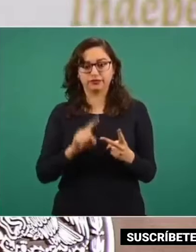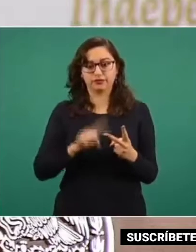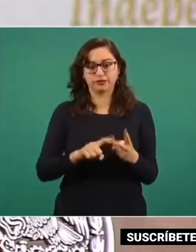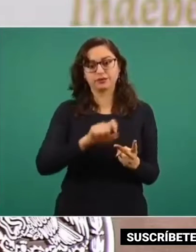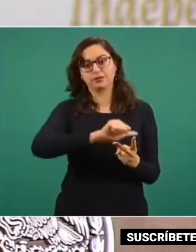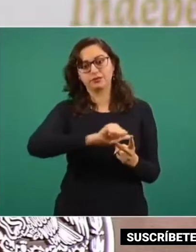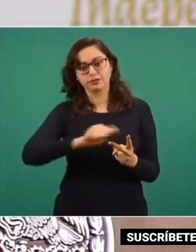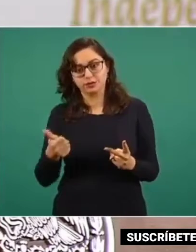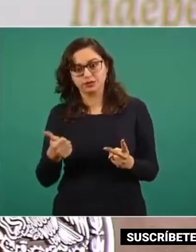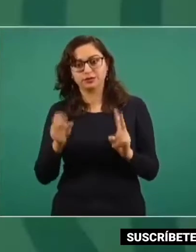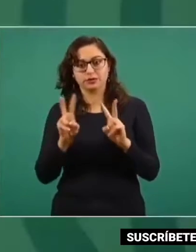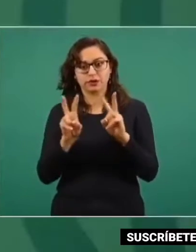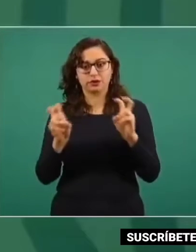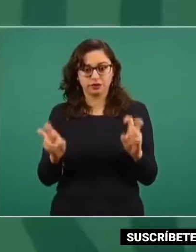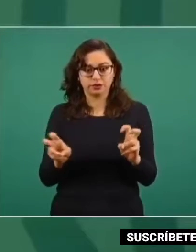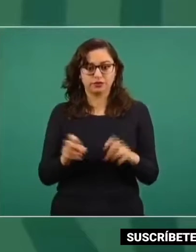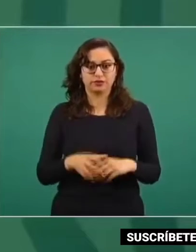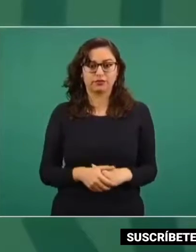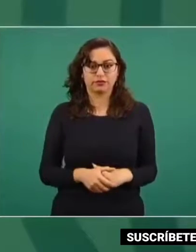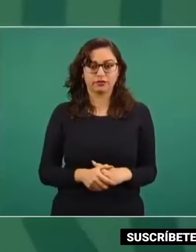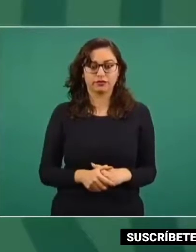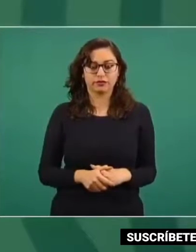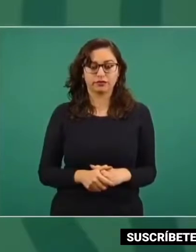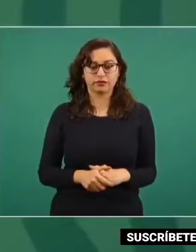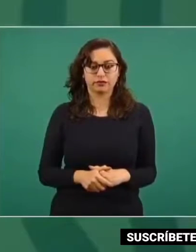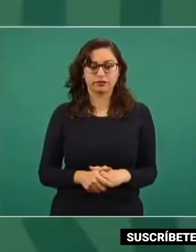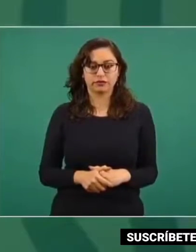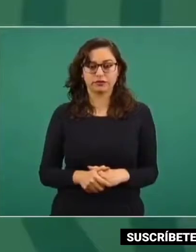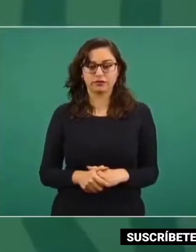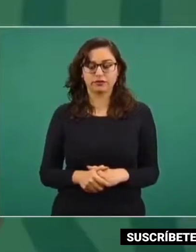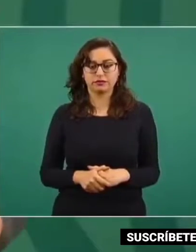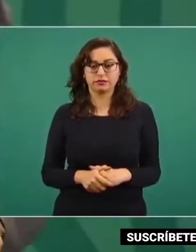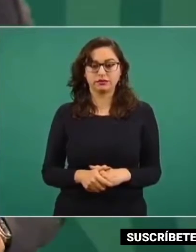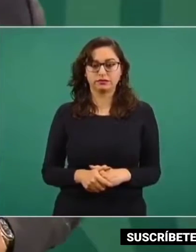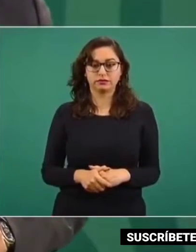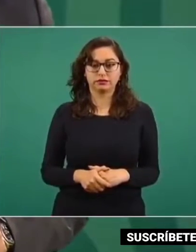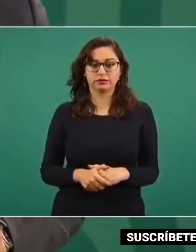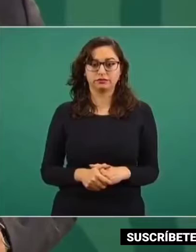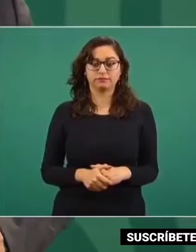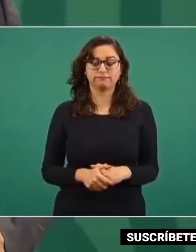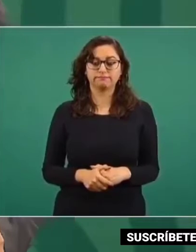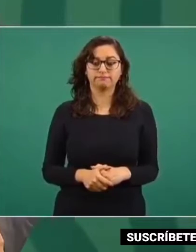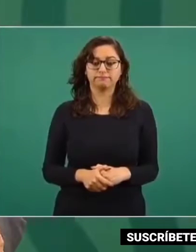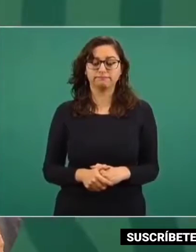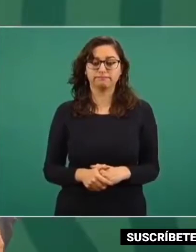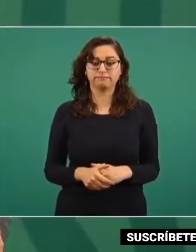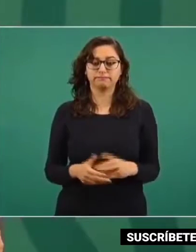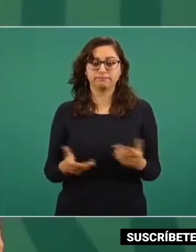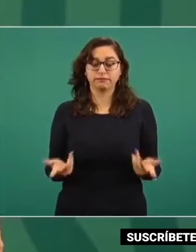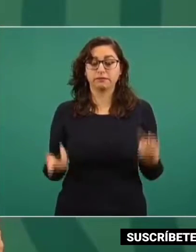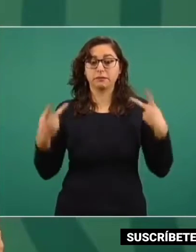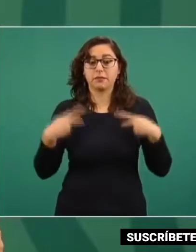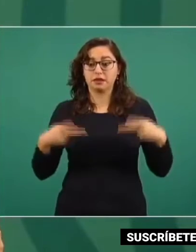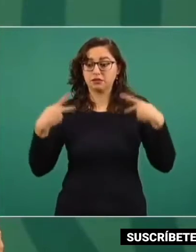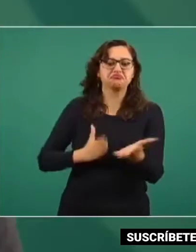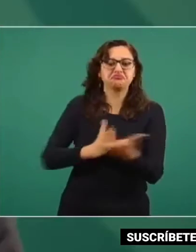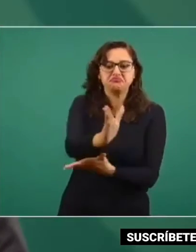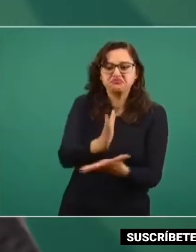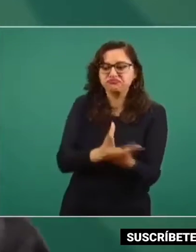el de la invasión a la intimidad.